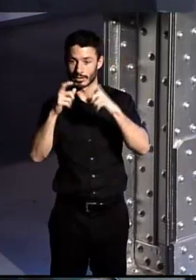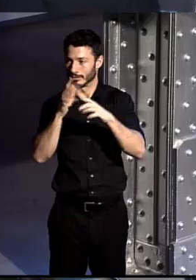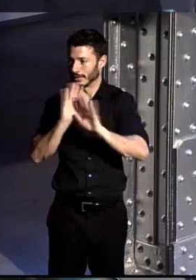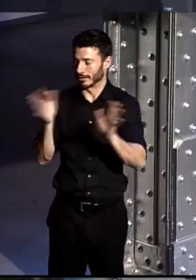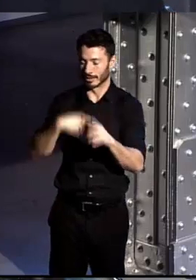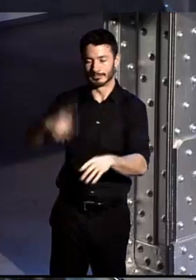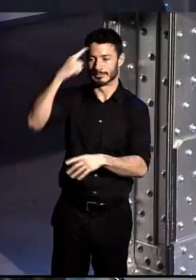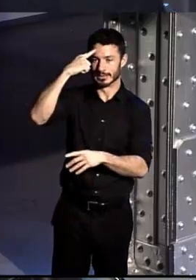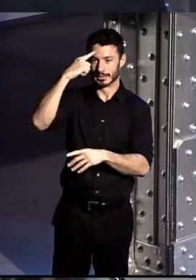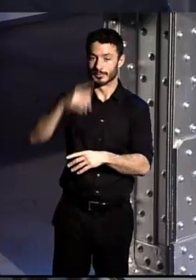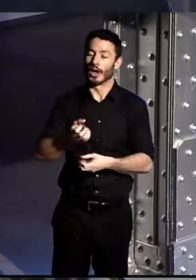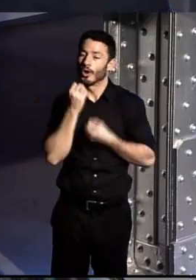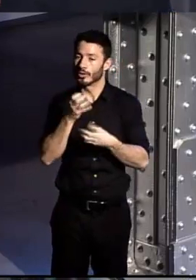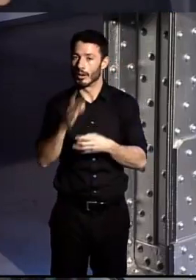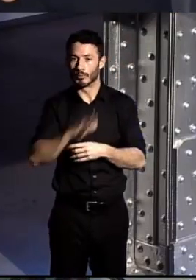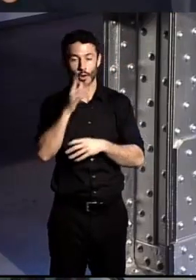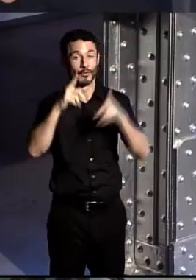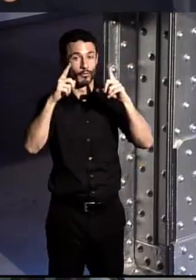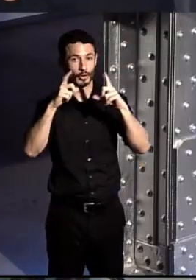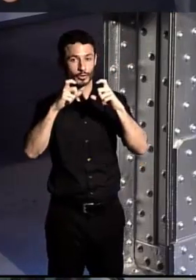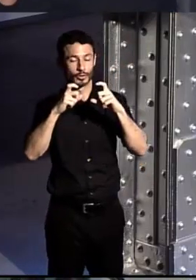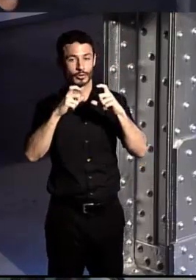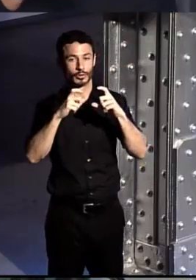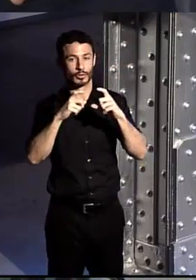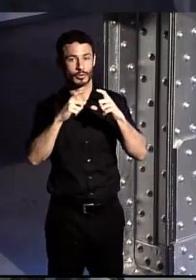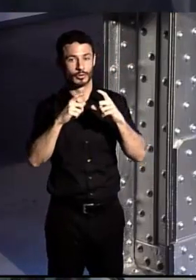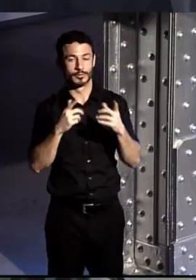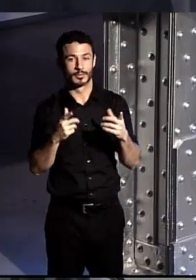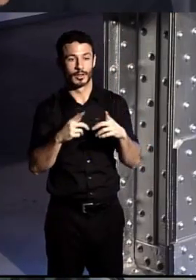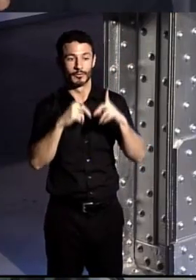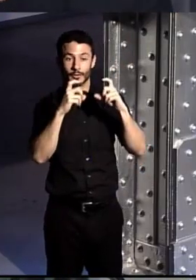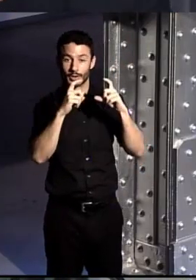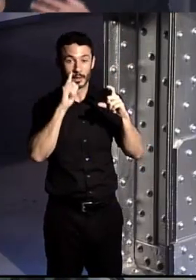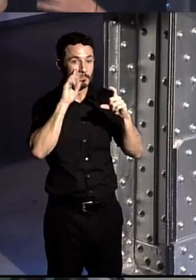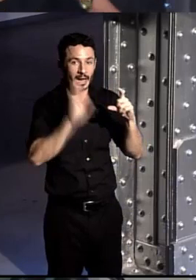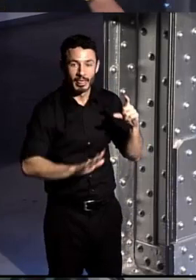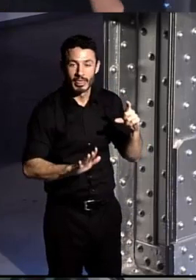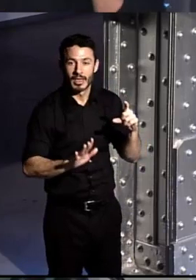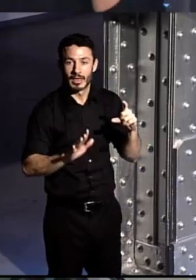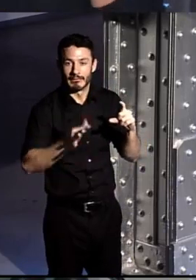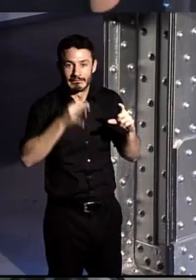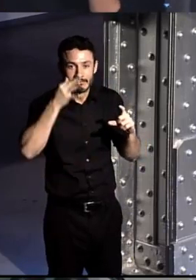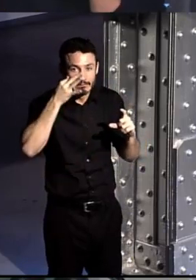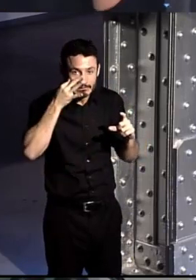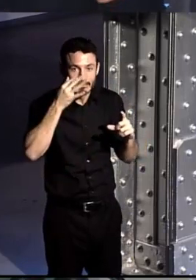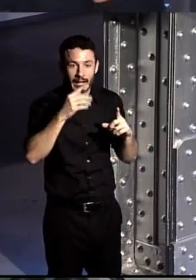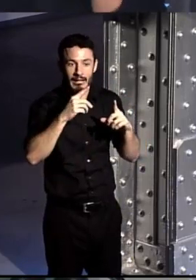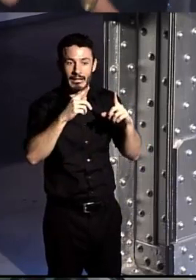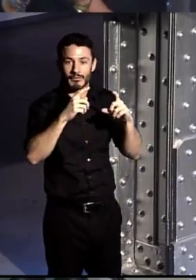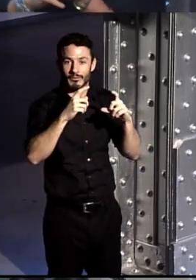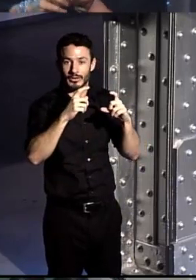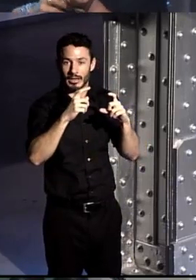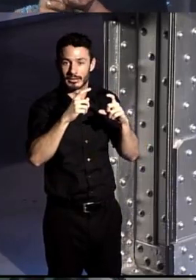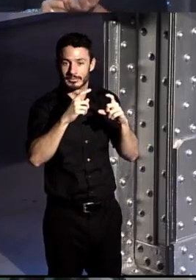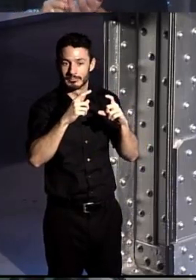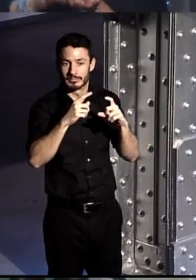contarlo porque la foto de las 3 bodas de Manolita, que es una foto que es que parece realmente... hecha es